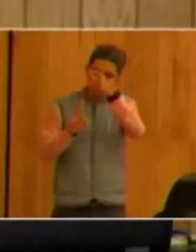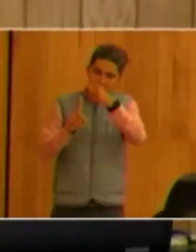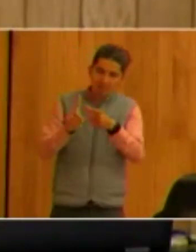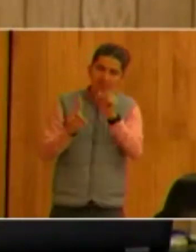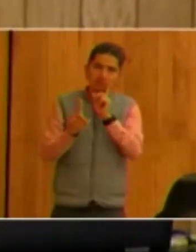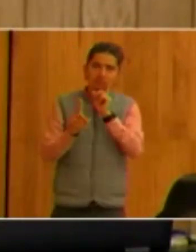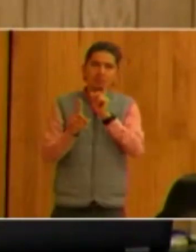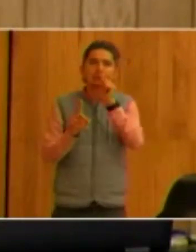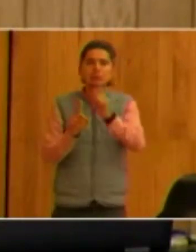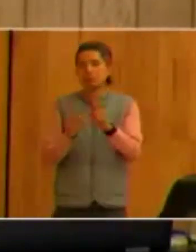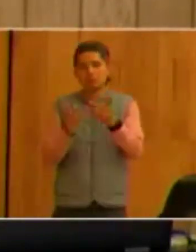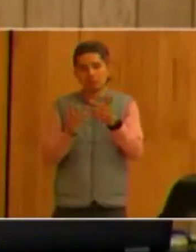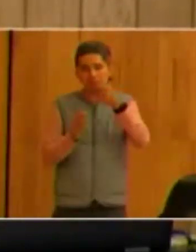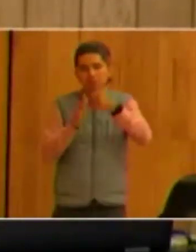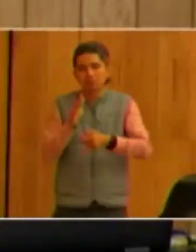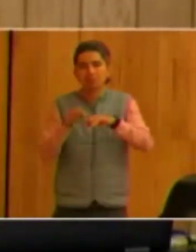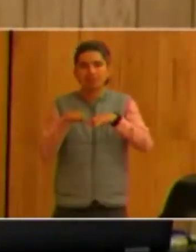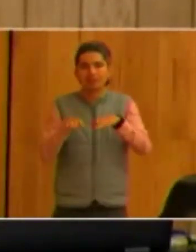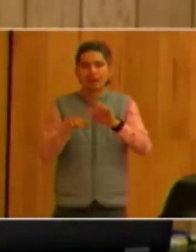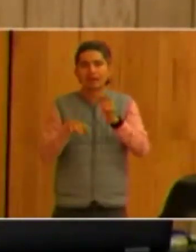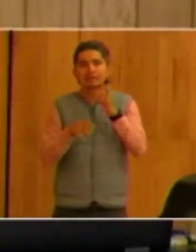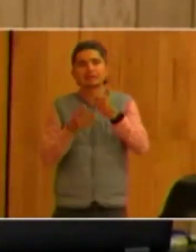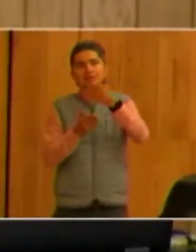su currícula profesional.